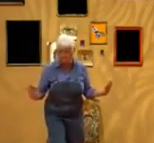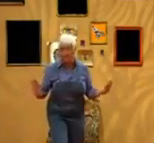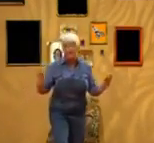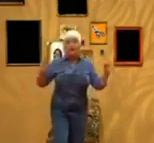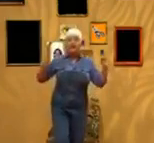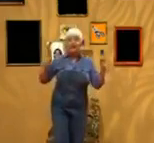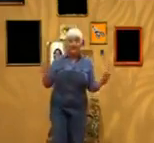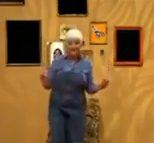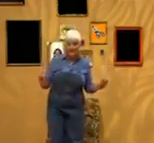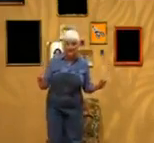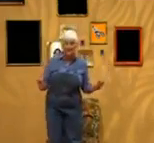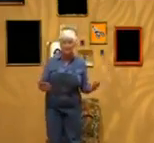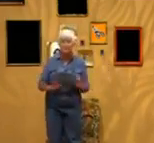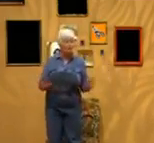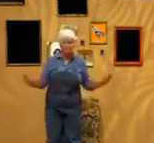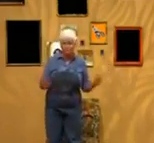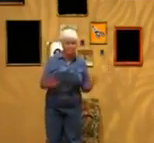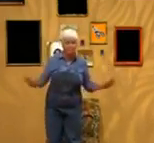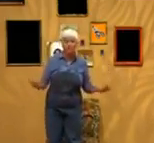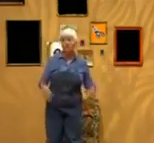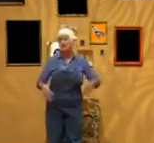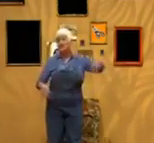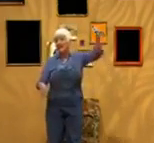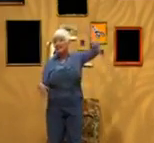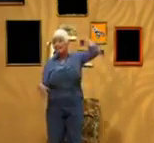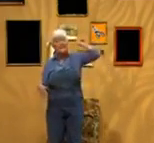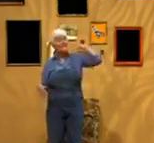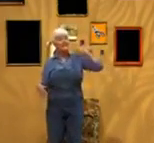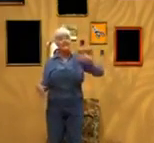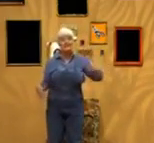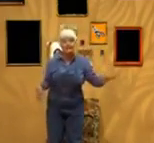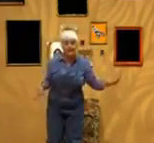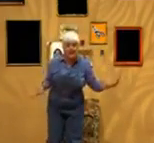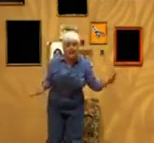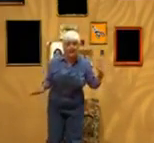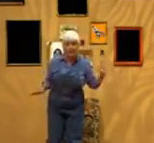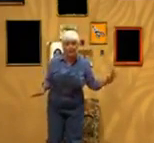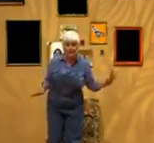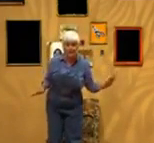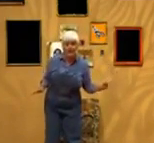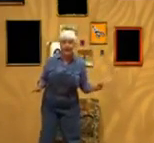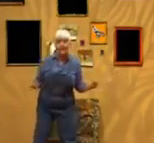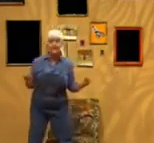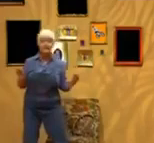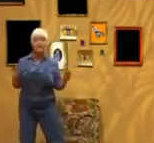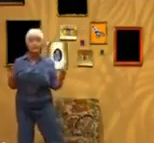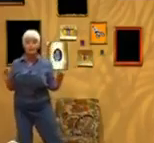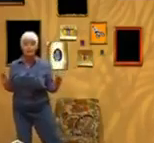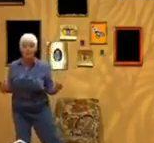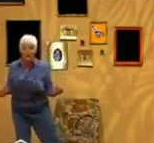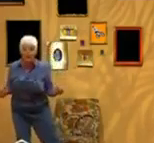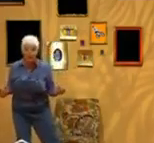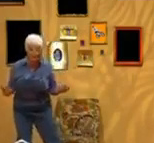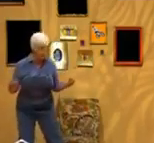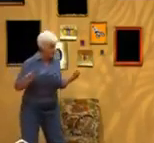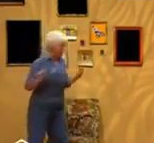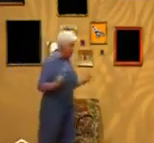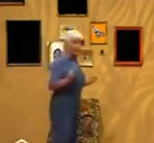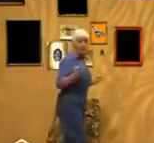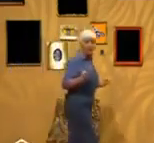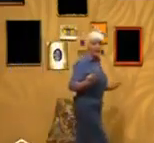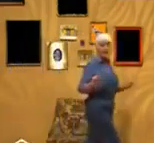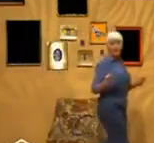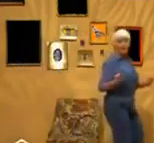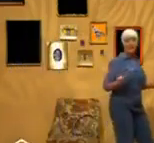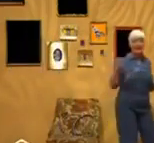especial. Dice que hace muchos, muchos años, tantos que la gente ya ni siquiera recuerda, existió un reino que